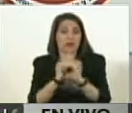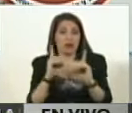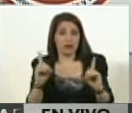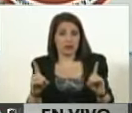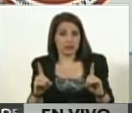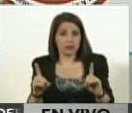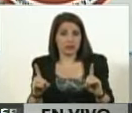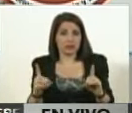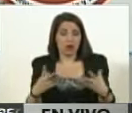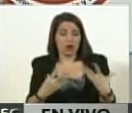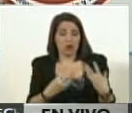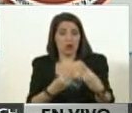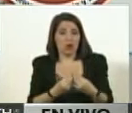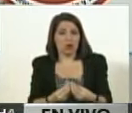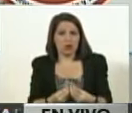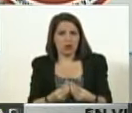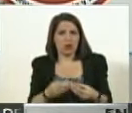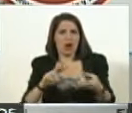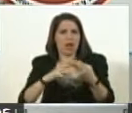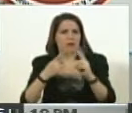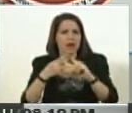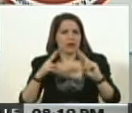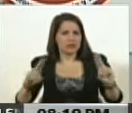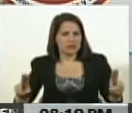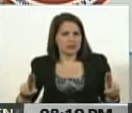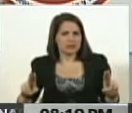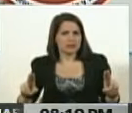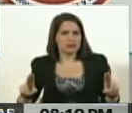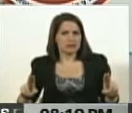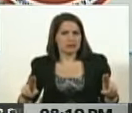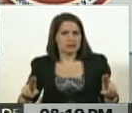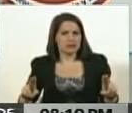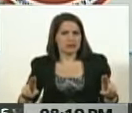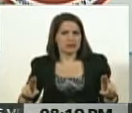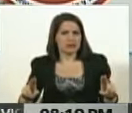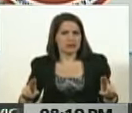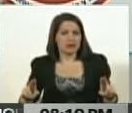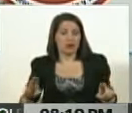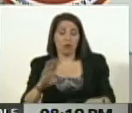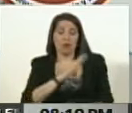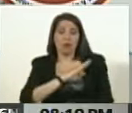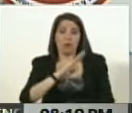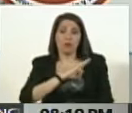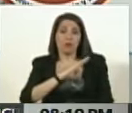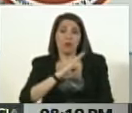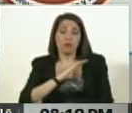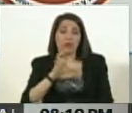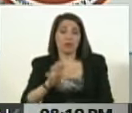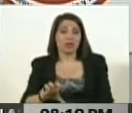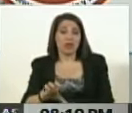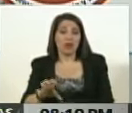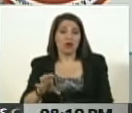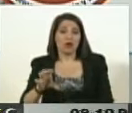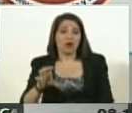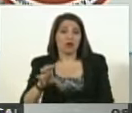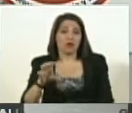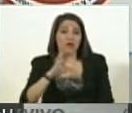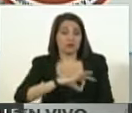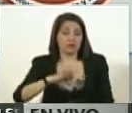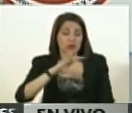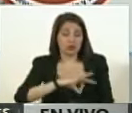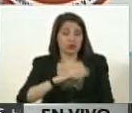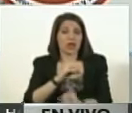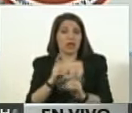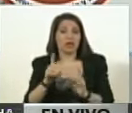y apego a los principios de paz y solidaridad, propios de un Estado social de derecho y